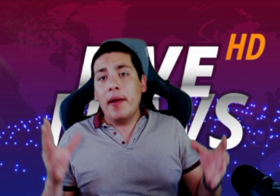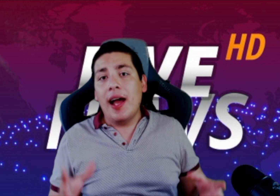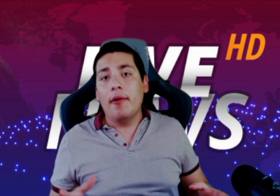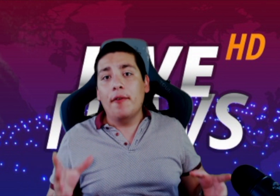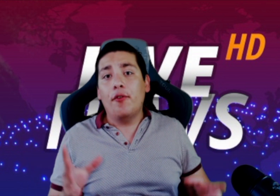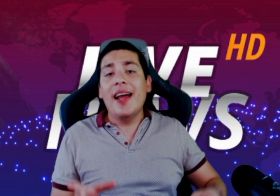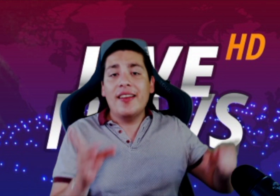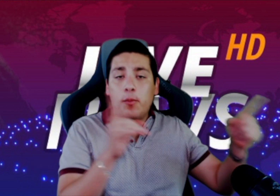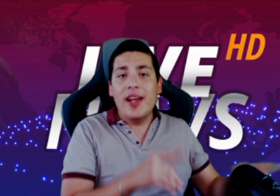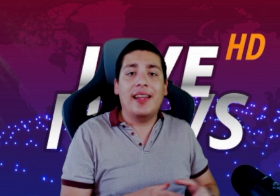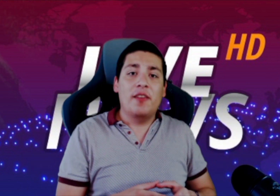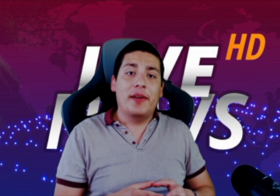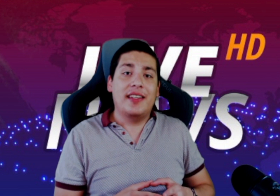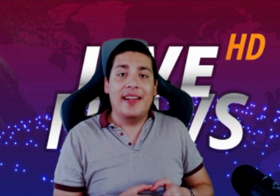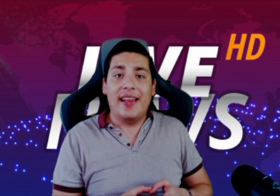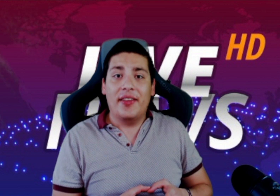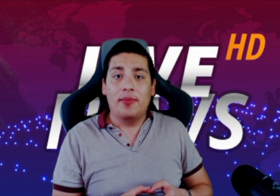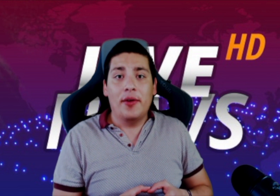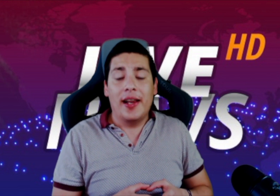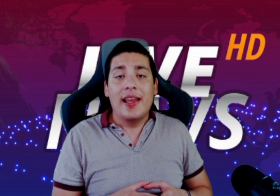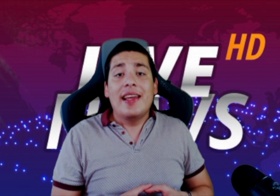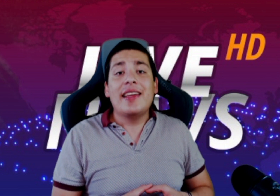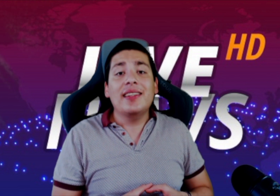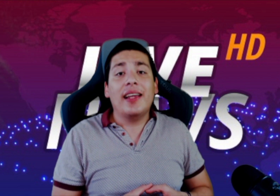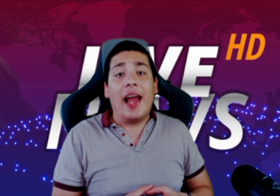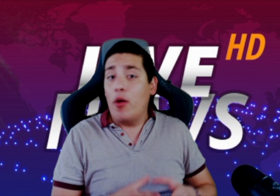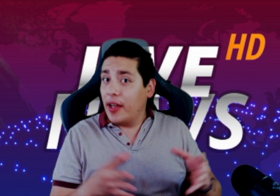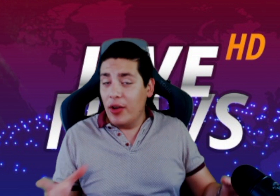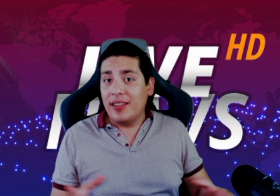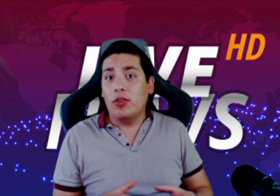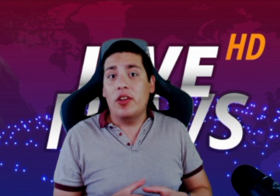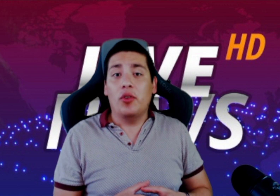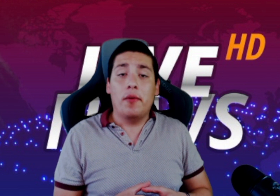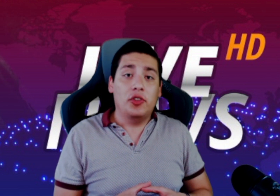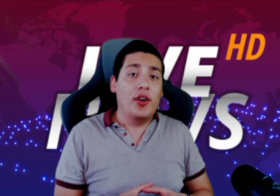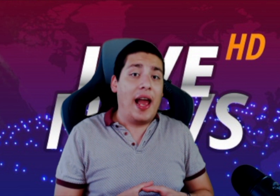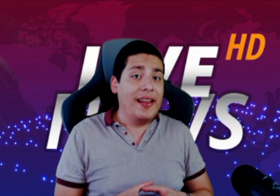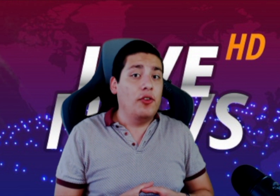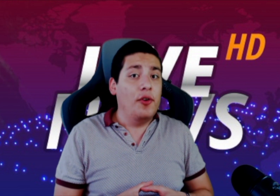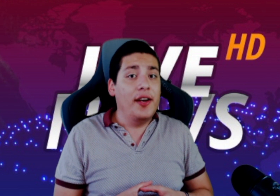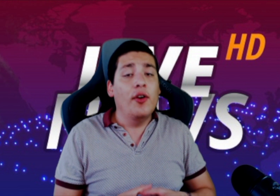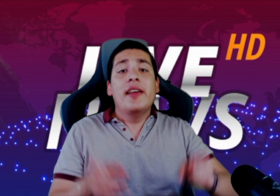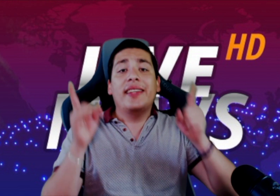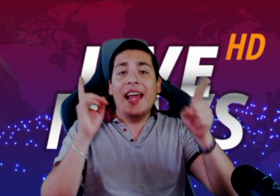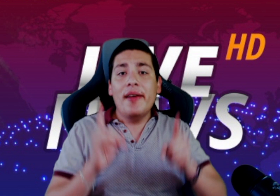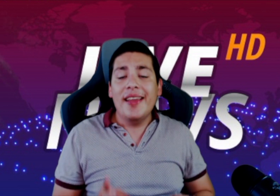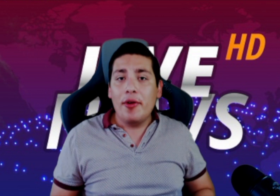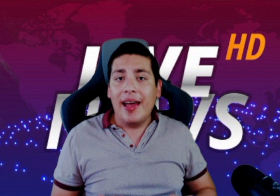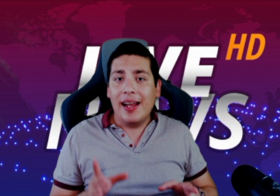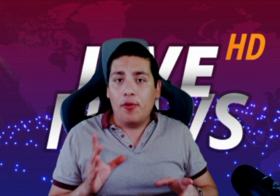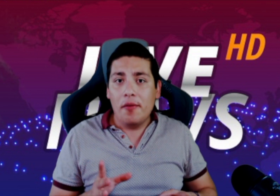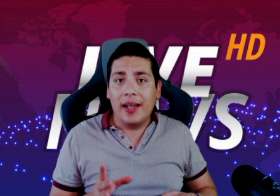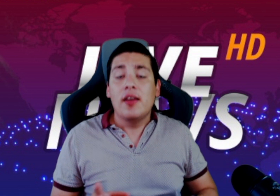nadie esperaba fue la respuesta del presidente Andrés Manuel, y es que aunque no es santo de su devoción Alito Moreno, se deben